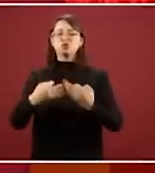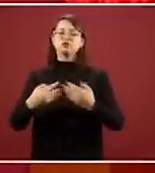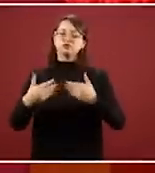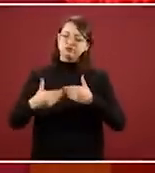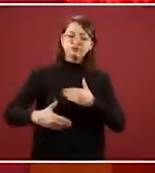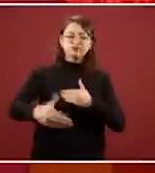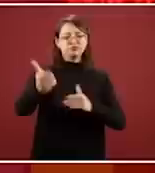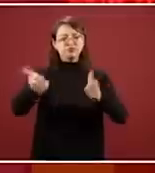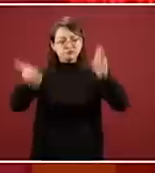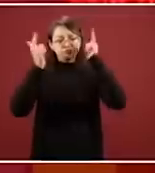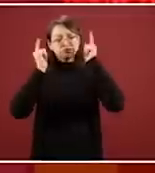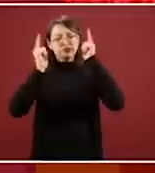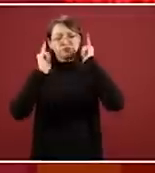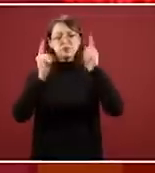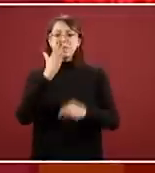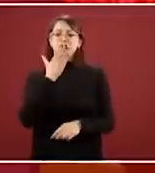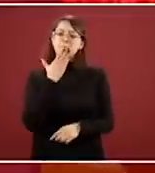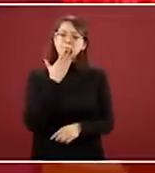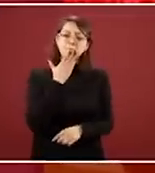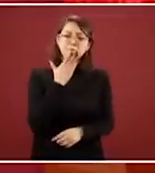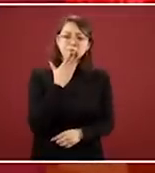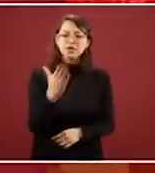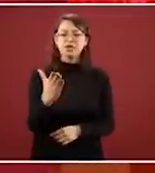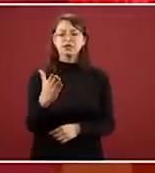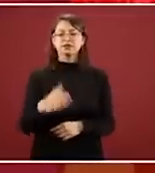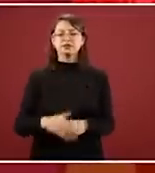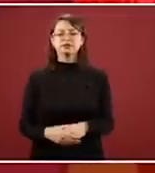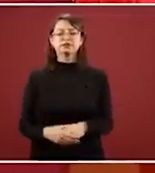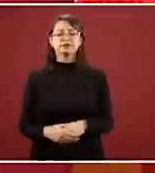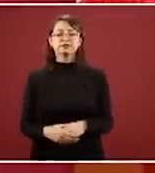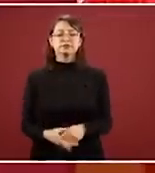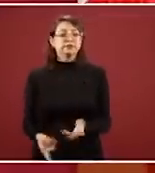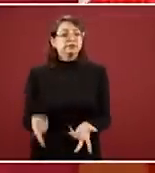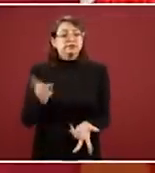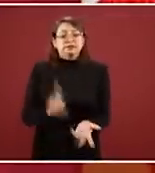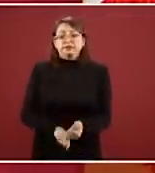lo muy íntimo, muy personal,